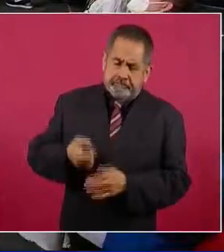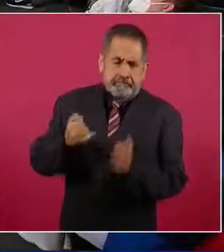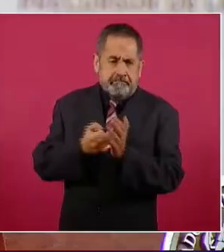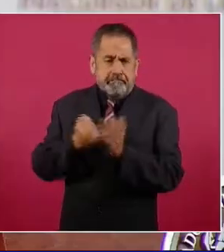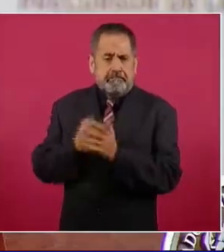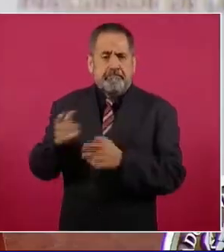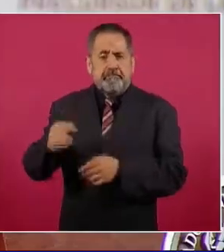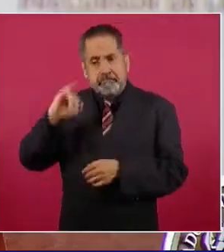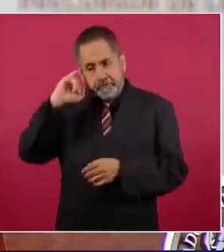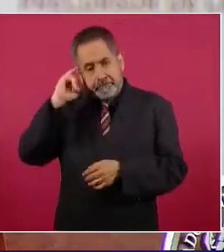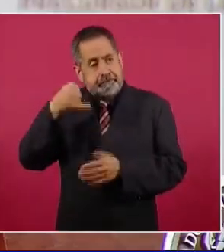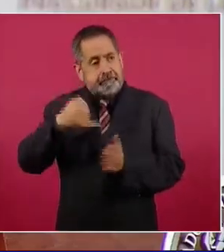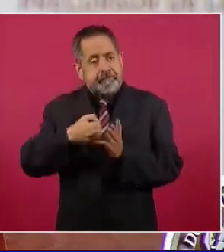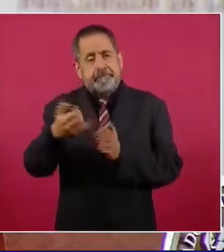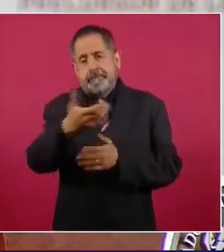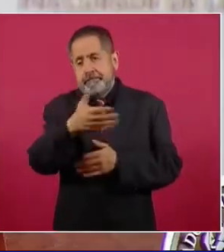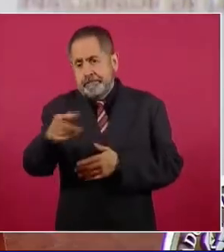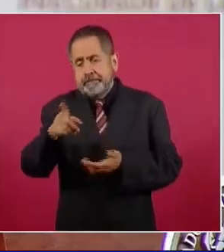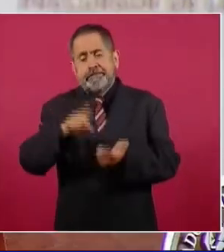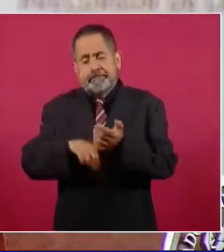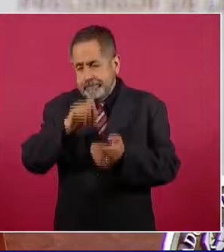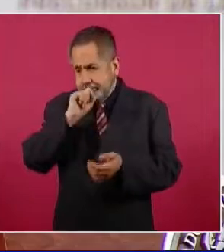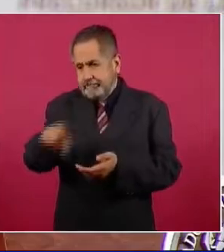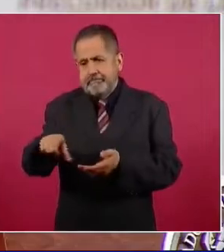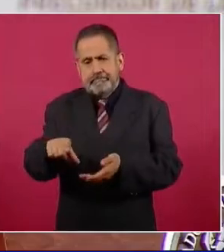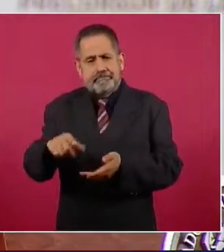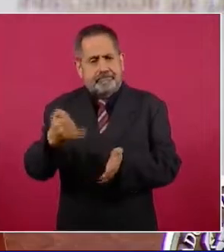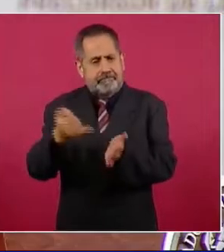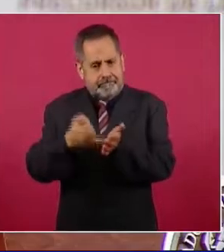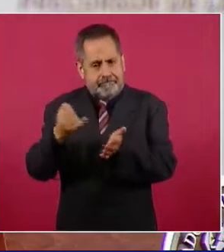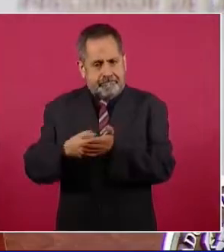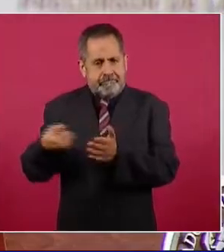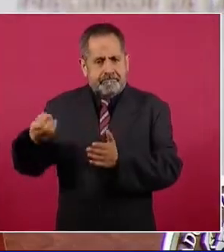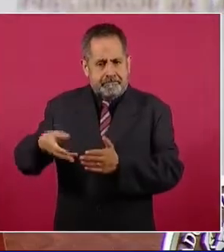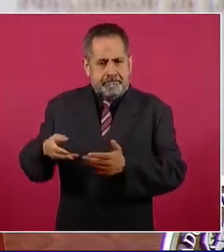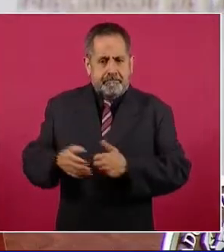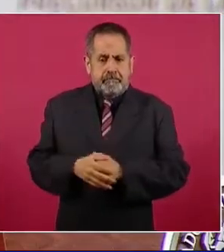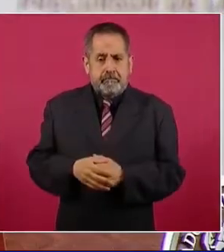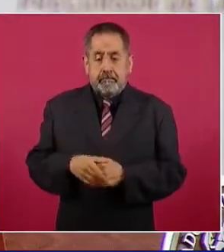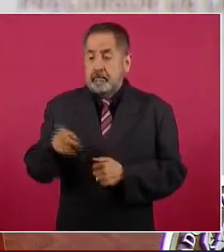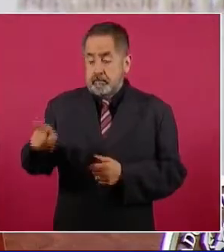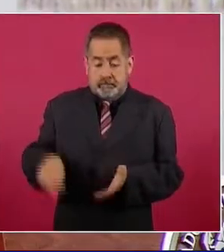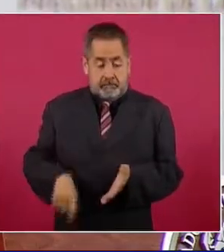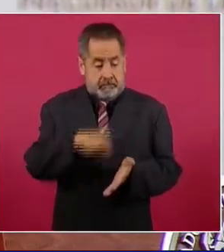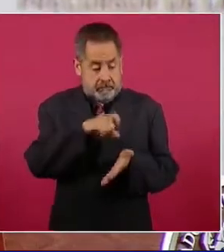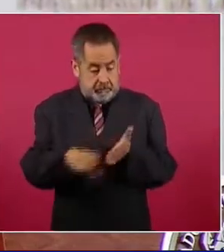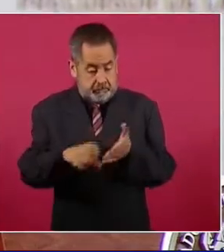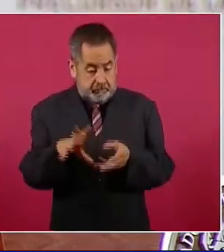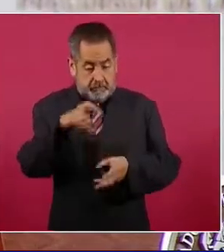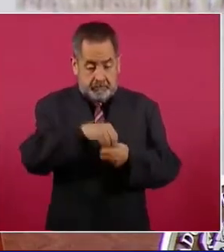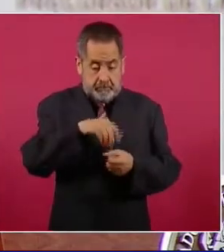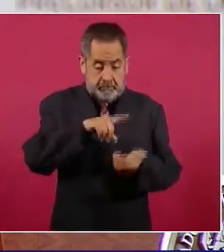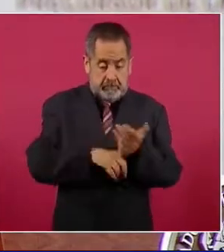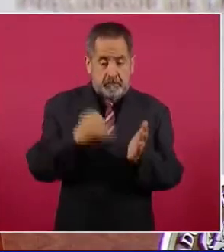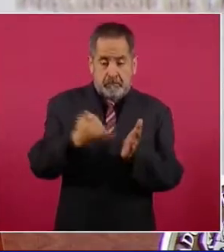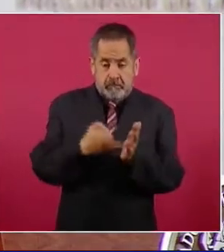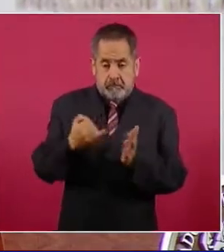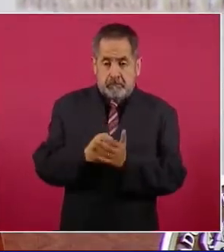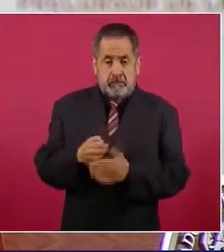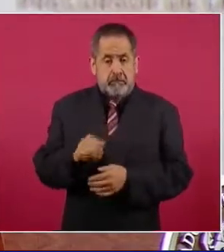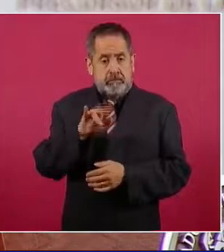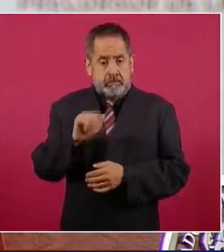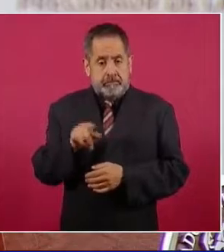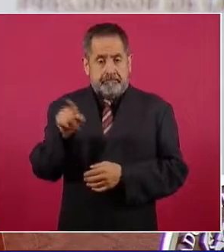hasta el campesino más pobre, donde cuando compra una mercancía ahí va incluido un impuesto, ahí va el